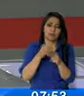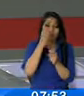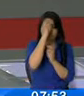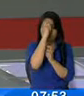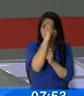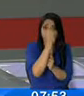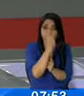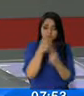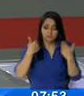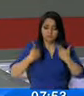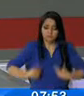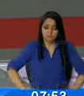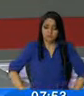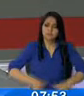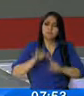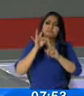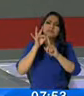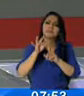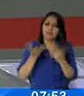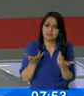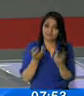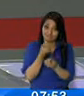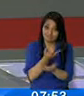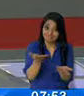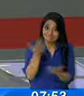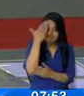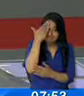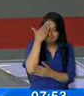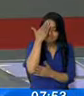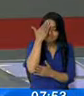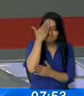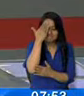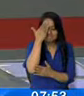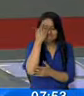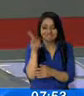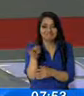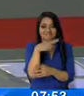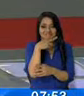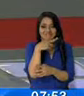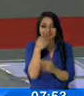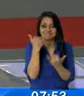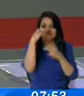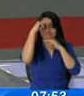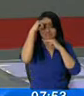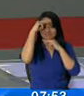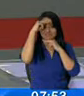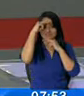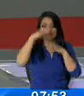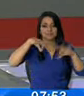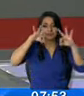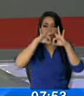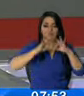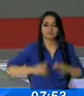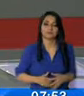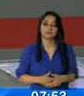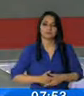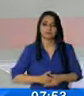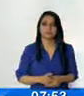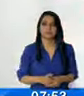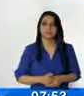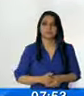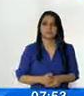con atuendo realmente especial Si quiere saber de qué se trata no se pierda este reportaje para